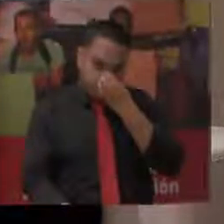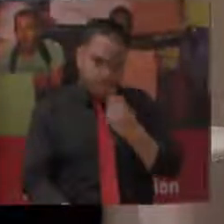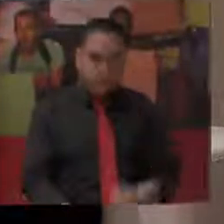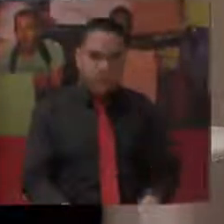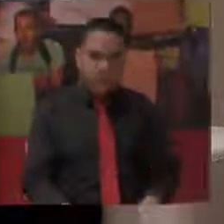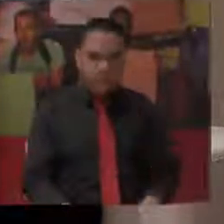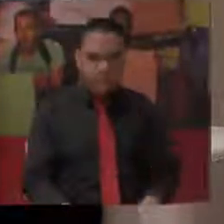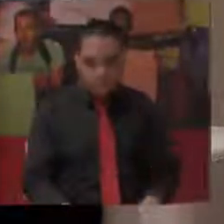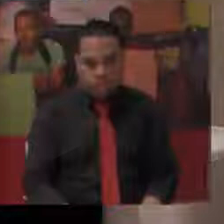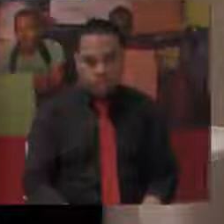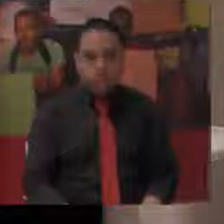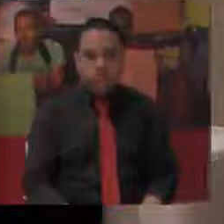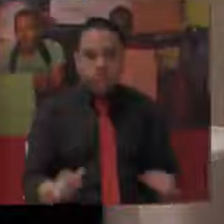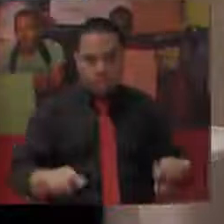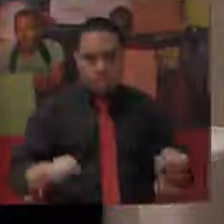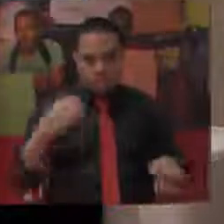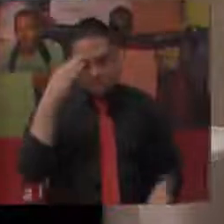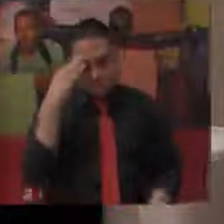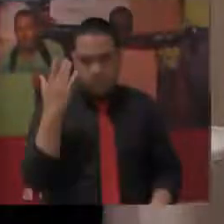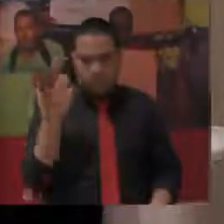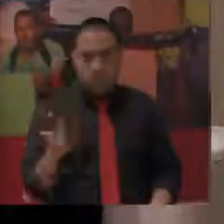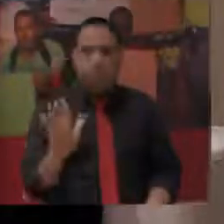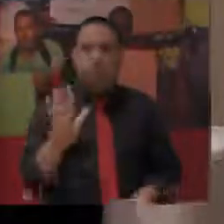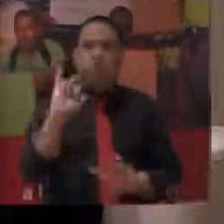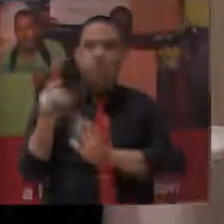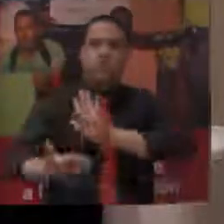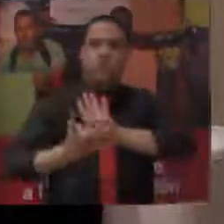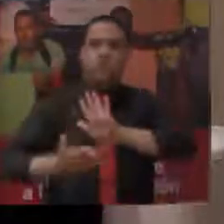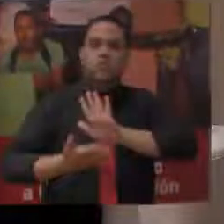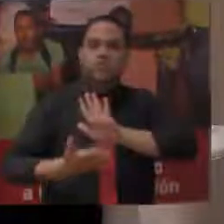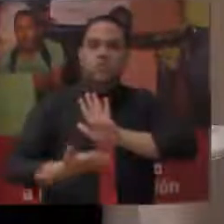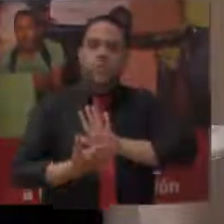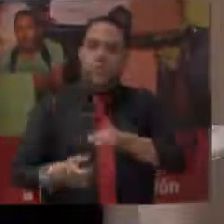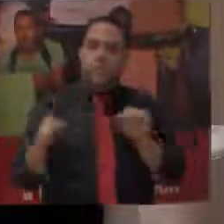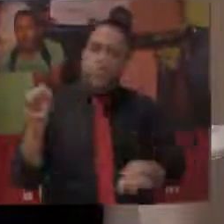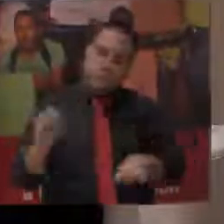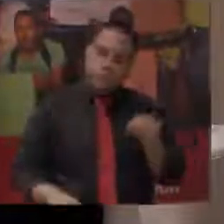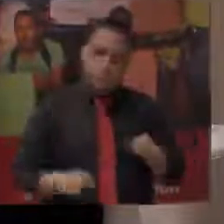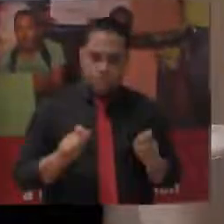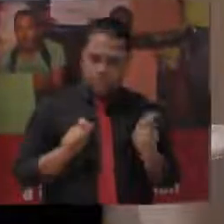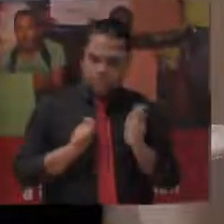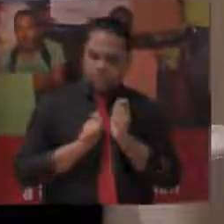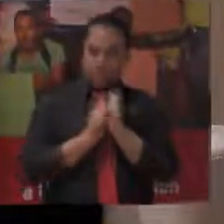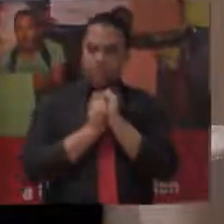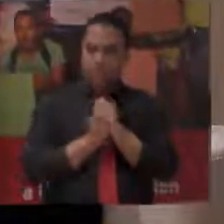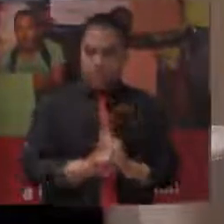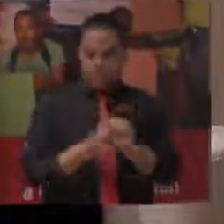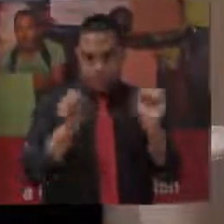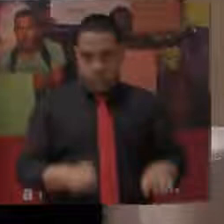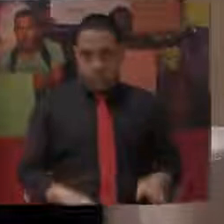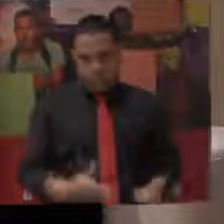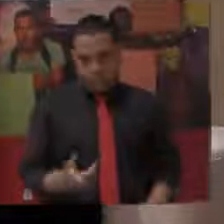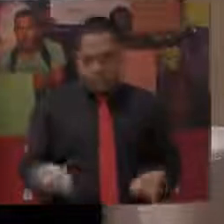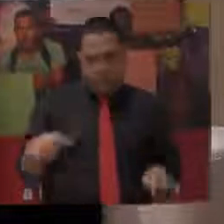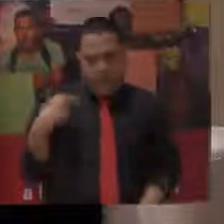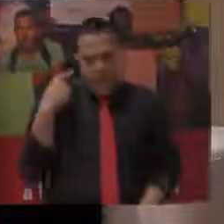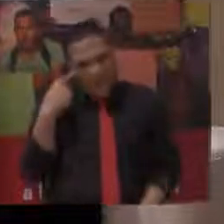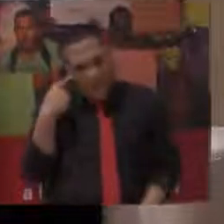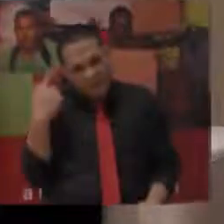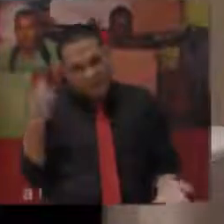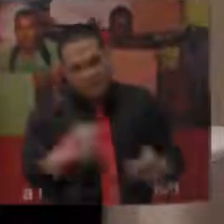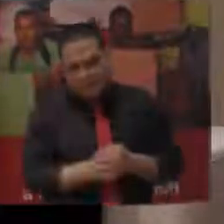No descarto la posibilidad de motivaciones jurisprudenciales. Quizás estamos cambiando la concepción que se